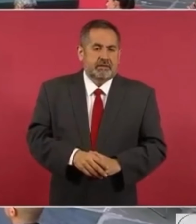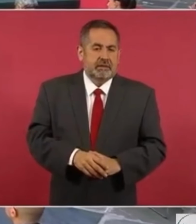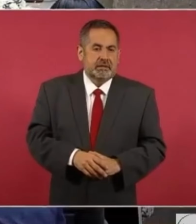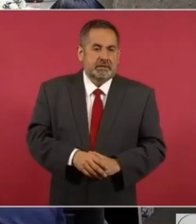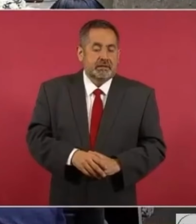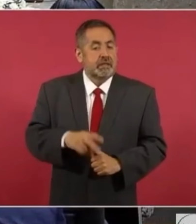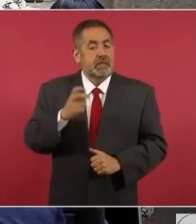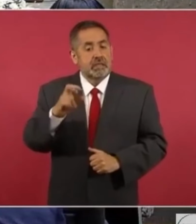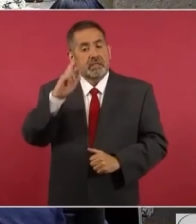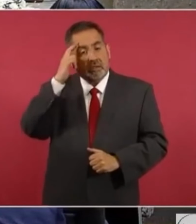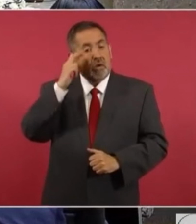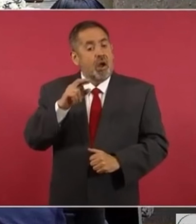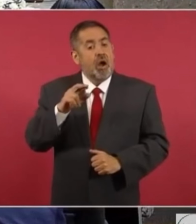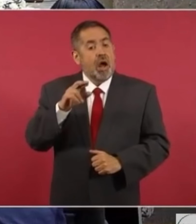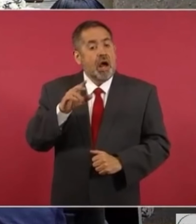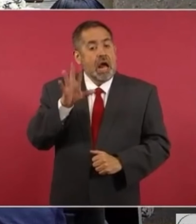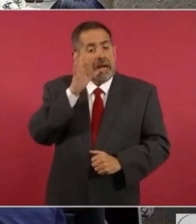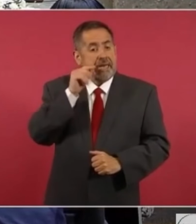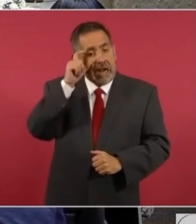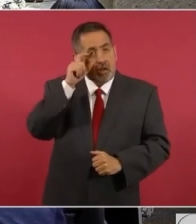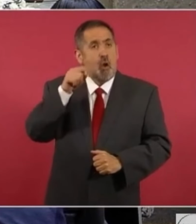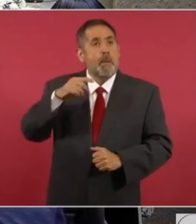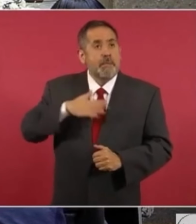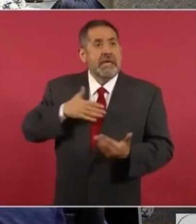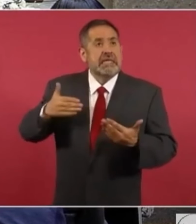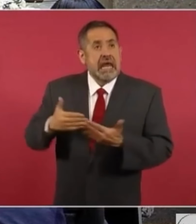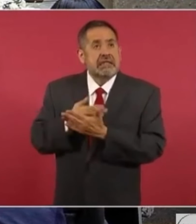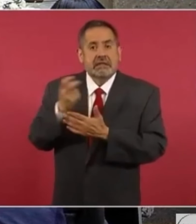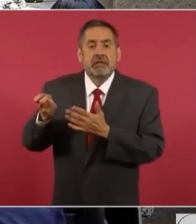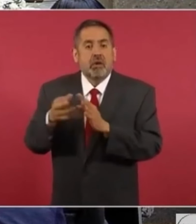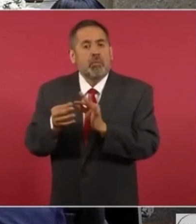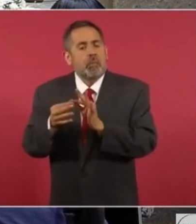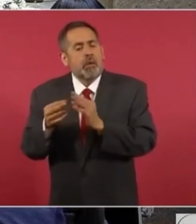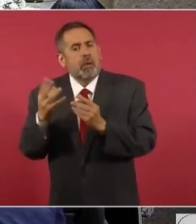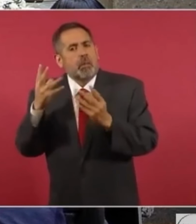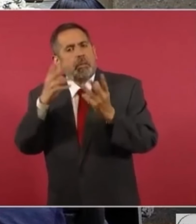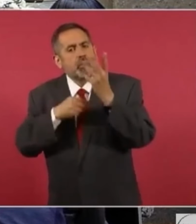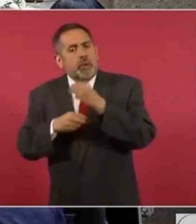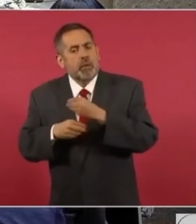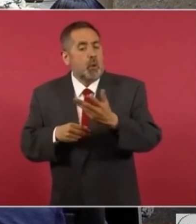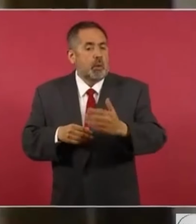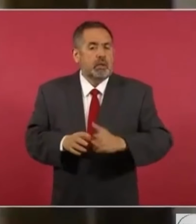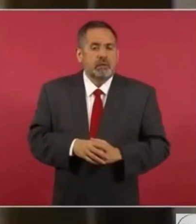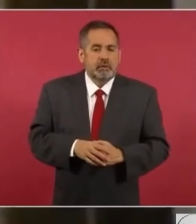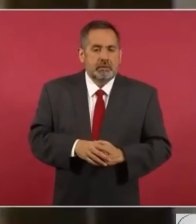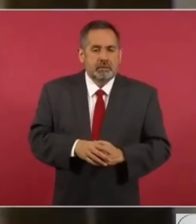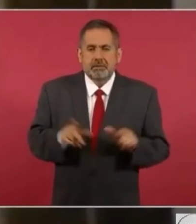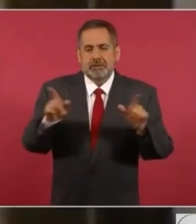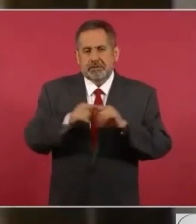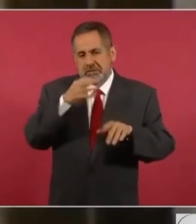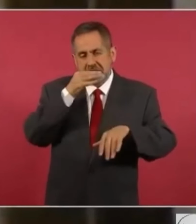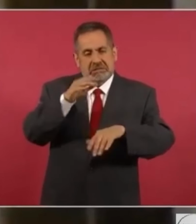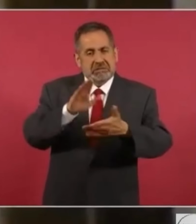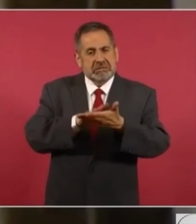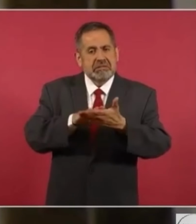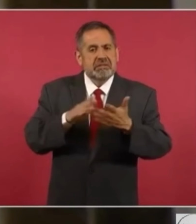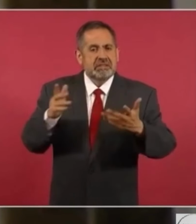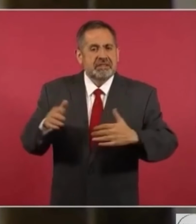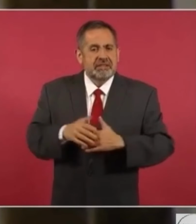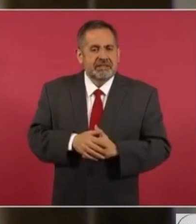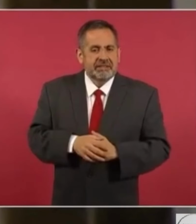Así evocaba Ricardo Flores Magón su origen, y ahí, bueno, queda todo dicho, ¿no?